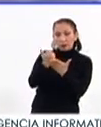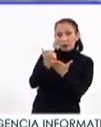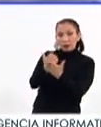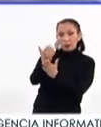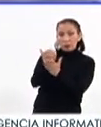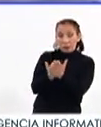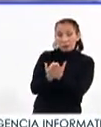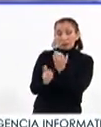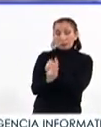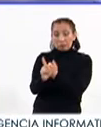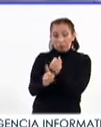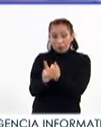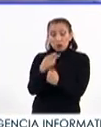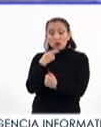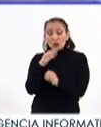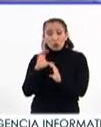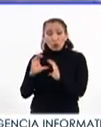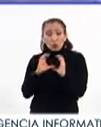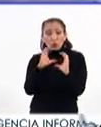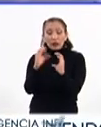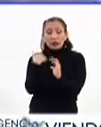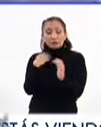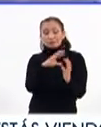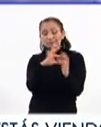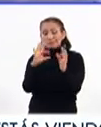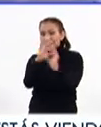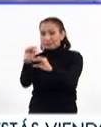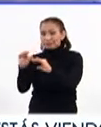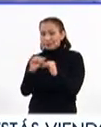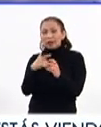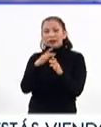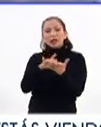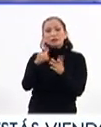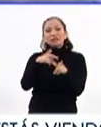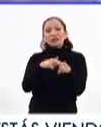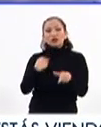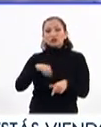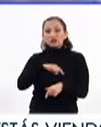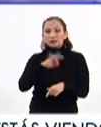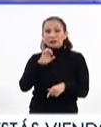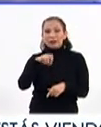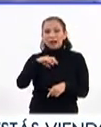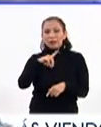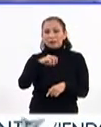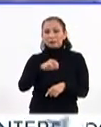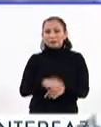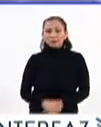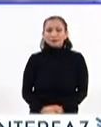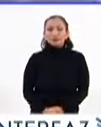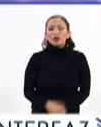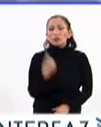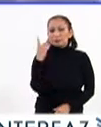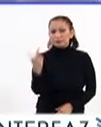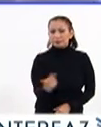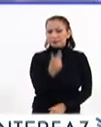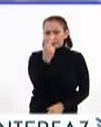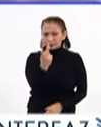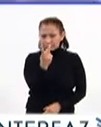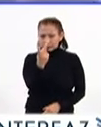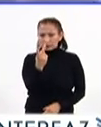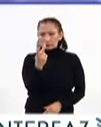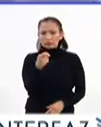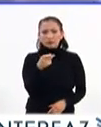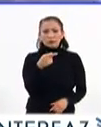para revertir, para conservar y concientizar. Gracias por continuar con nosotros, Fernando. Y bueno, una pregunta que